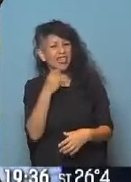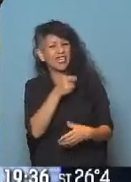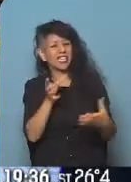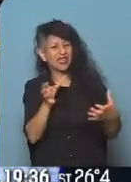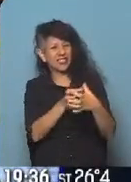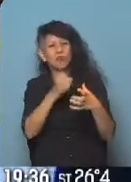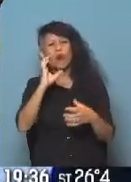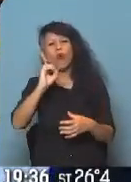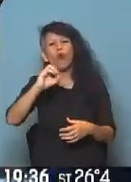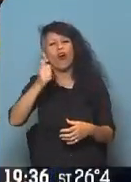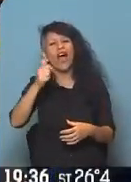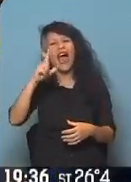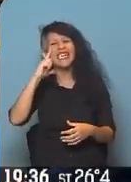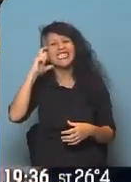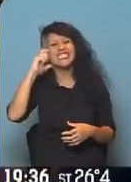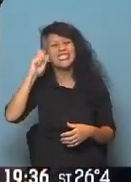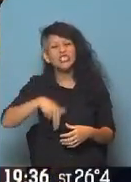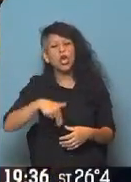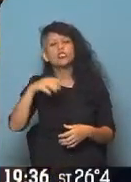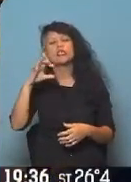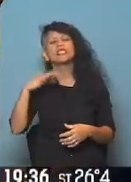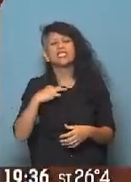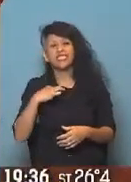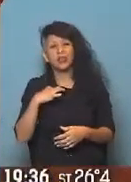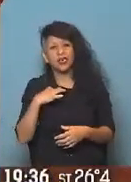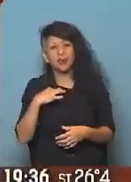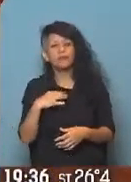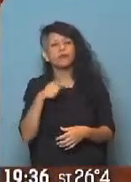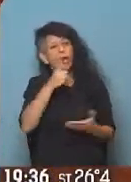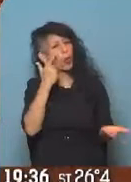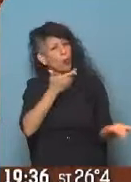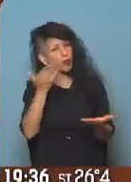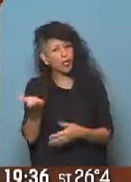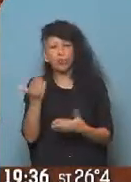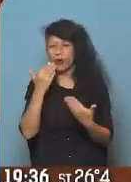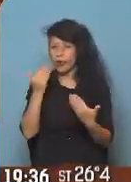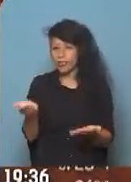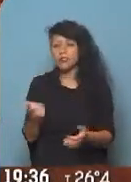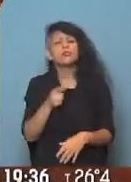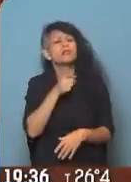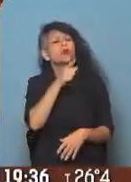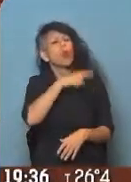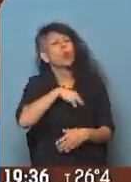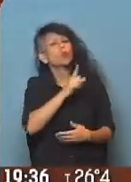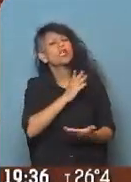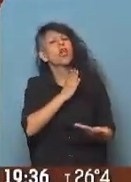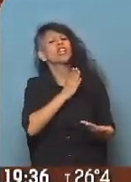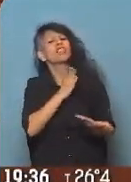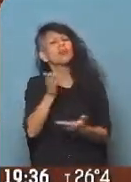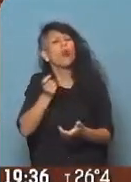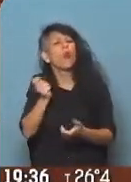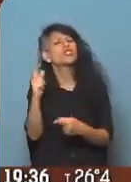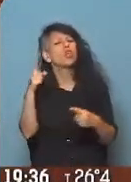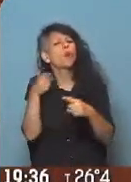cívica facundo del gaizo facundo bienvenido cuáles fueron las causas por las cuales piden del juicio político a garavano bueno hay básicamente